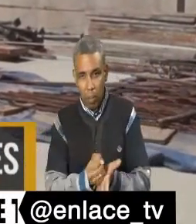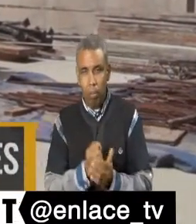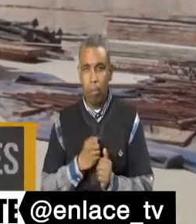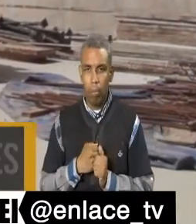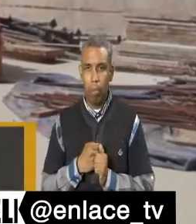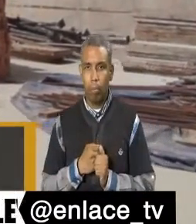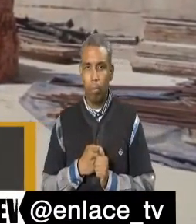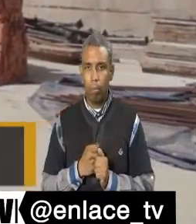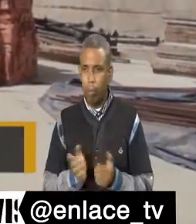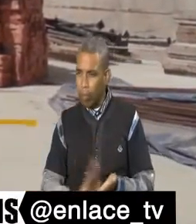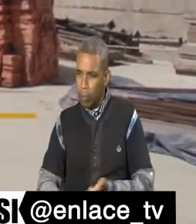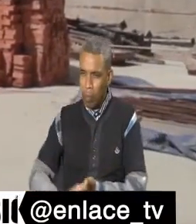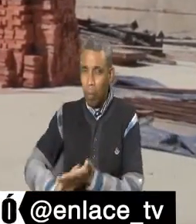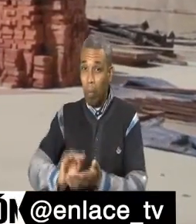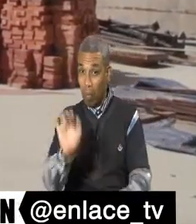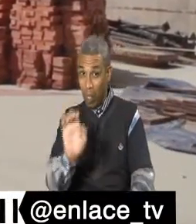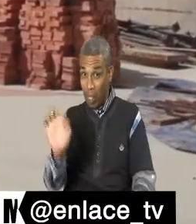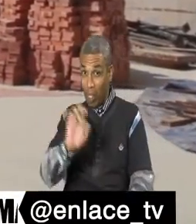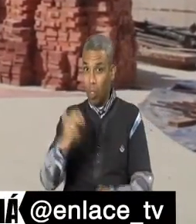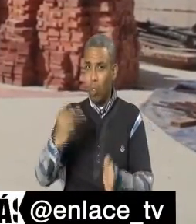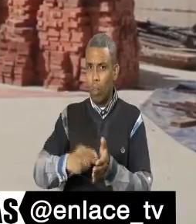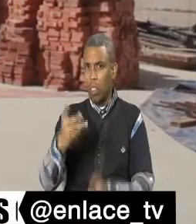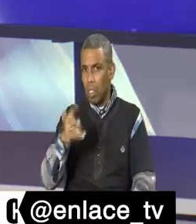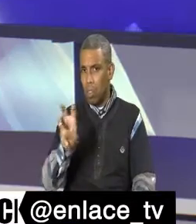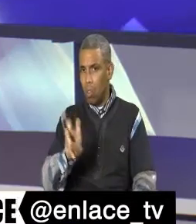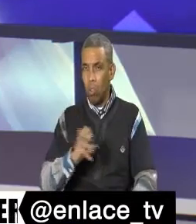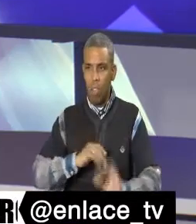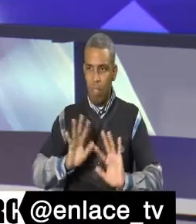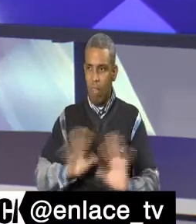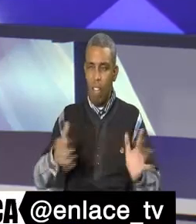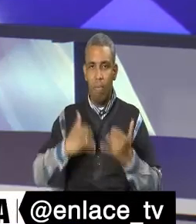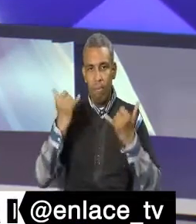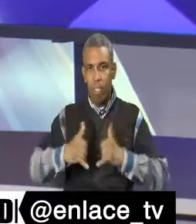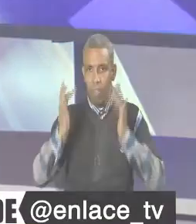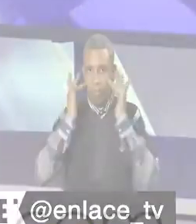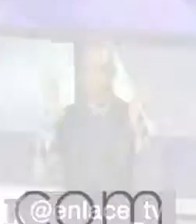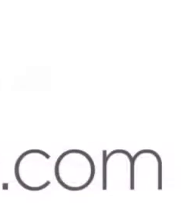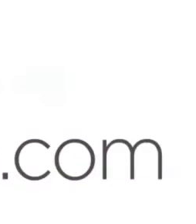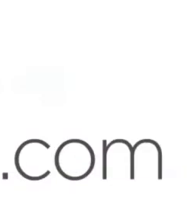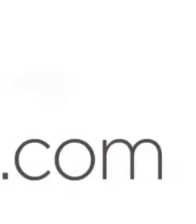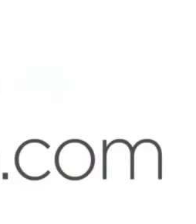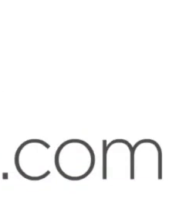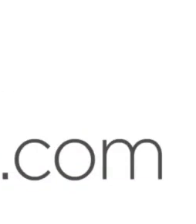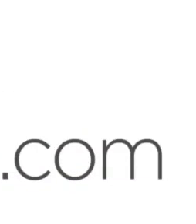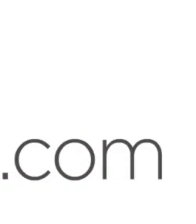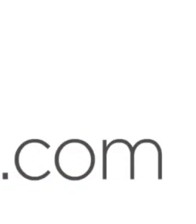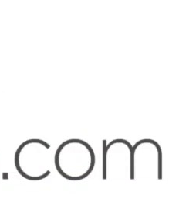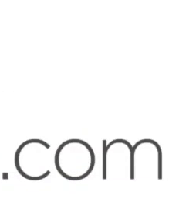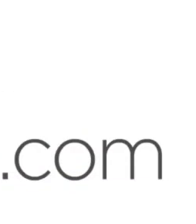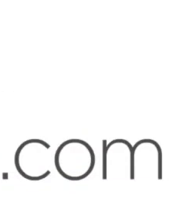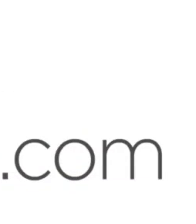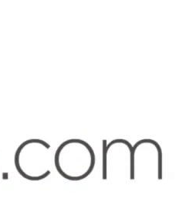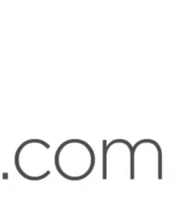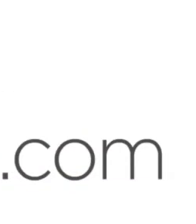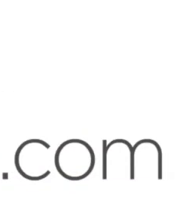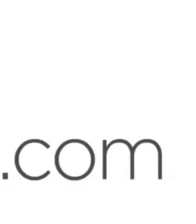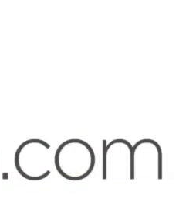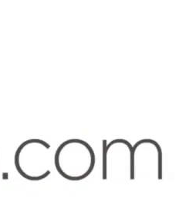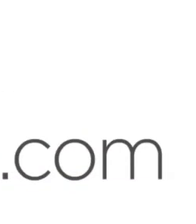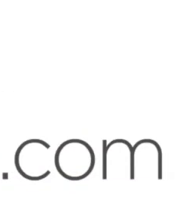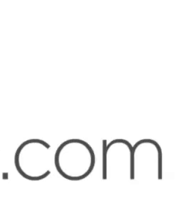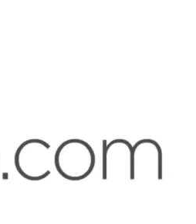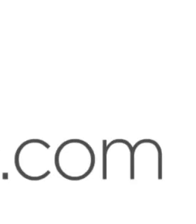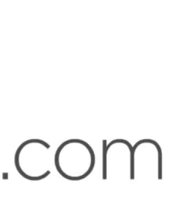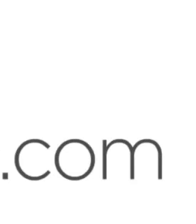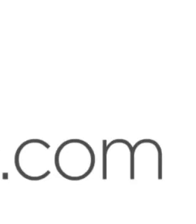estos trabajos en enero de 2018. La oferta más completa de inmuebles de la región está a su alcance en